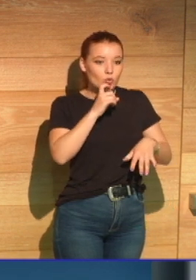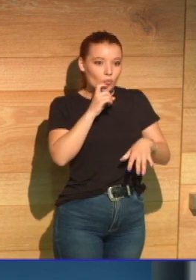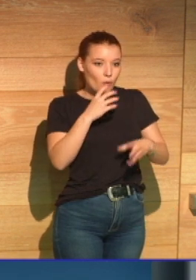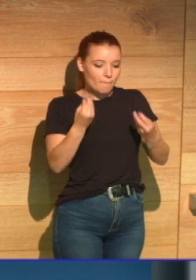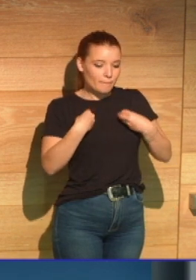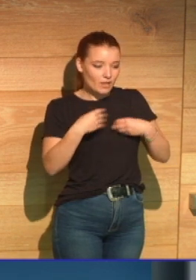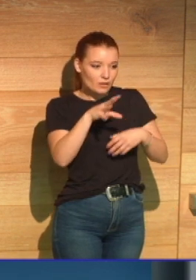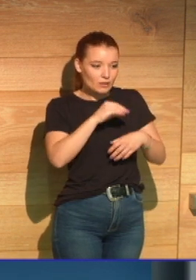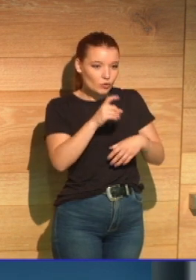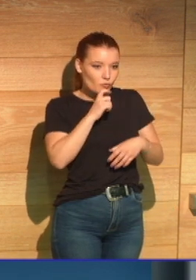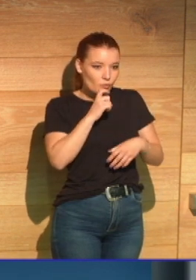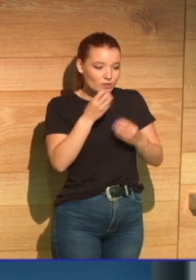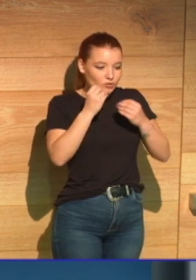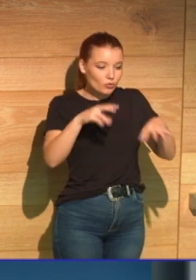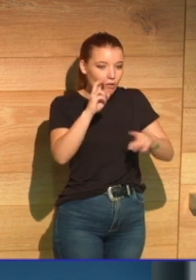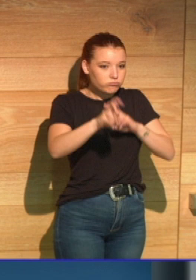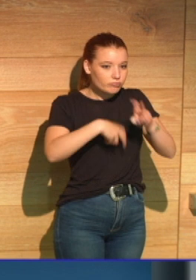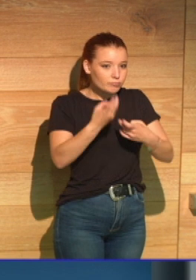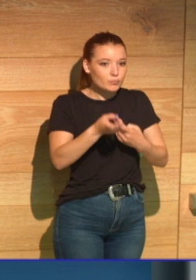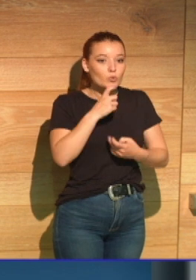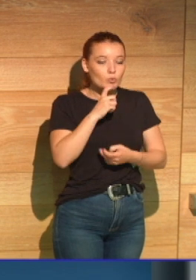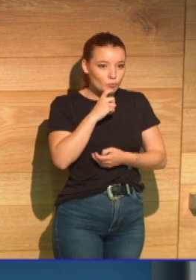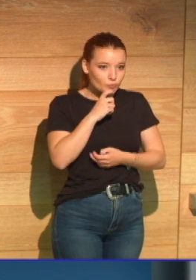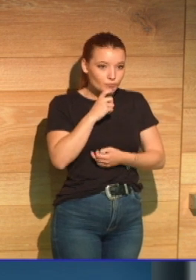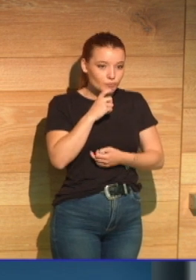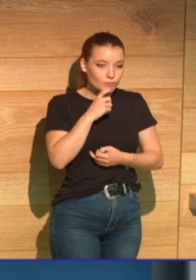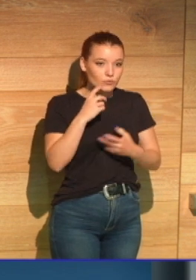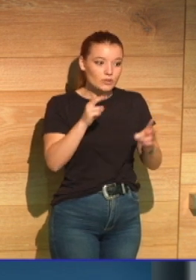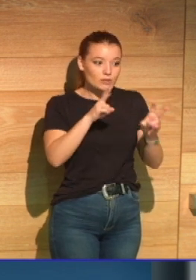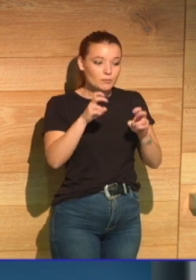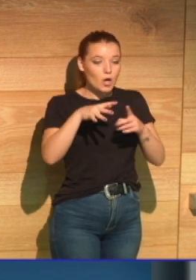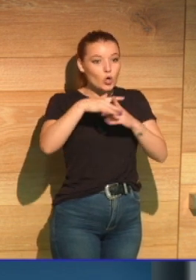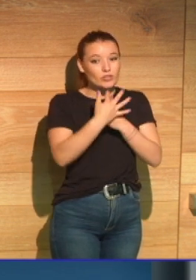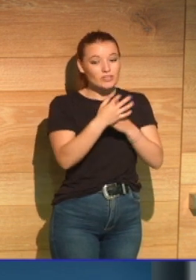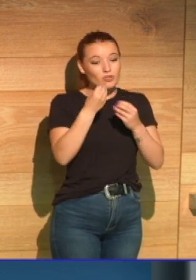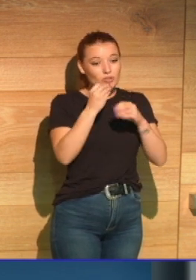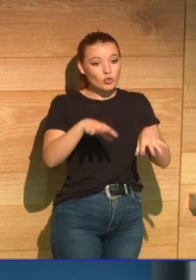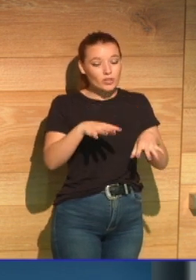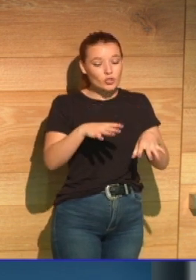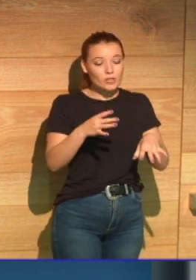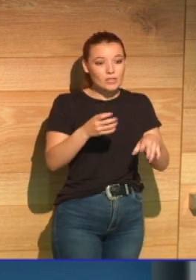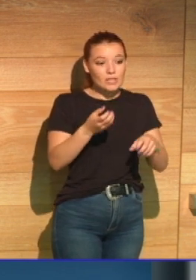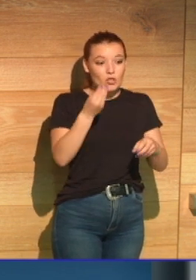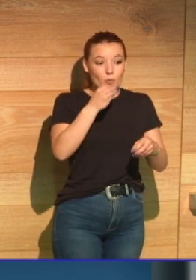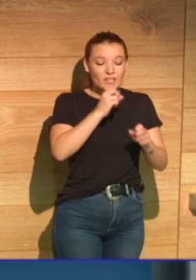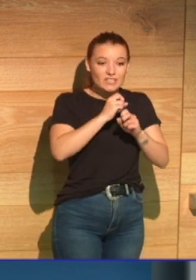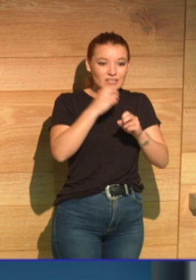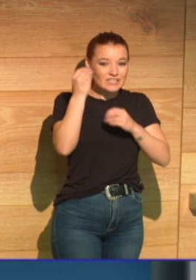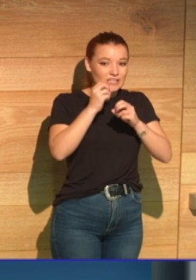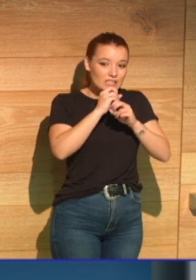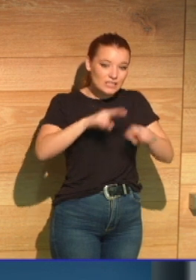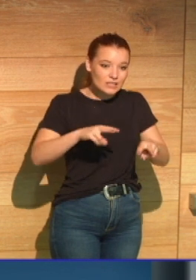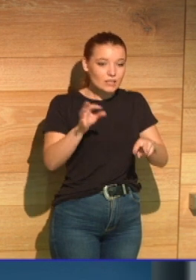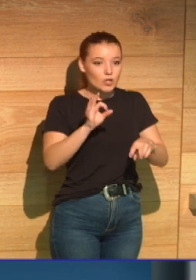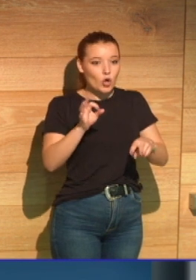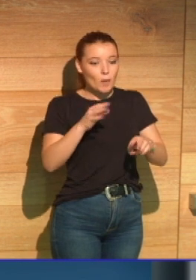reescribimos la historia. ¿Y cómo no podemos tener un museo que hable de contextos históricos sin pensar en la comida, en la vida cotidiana, en las costumbres o en los mismos